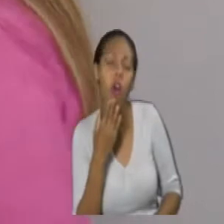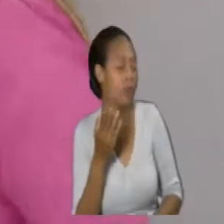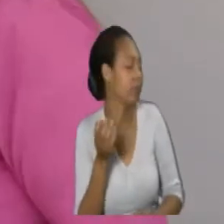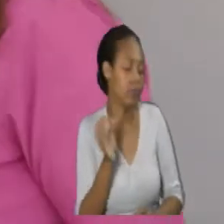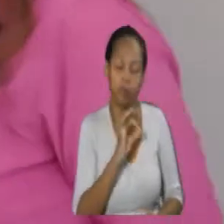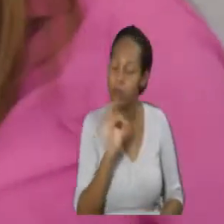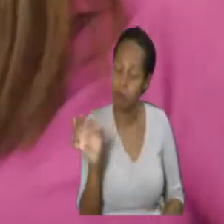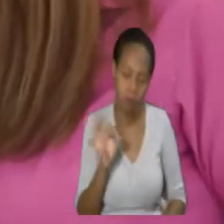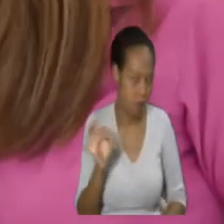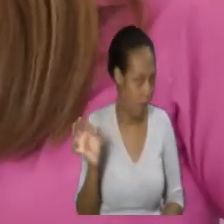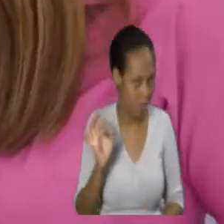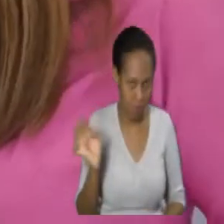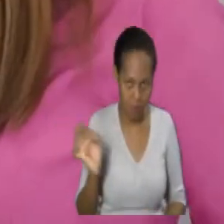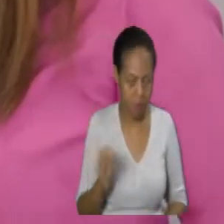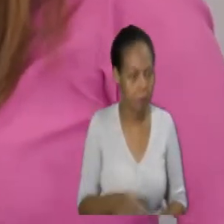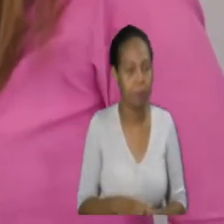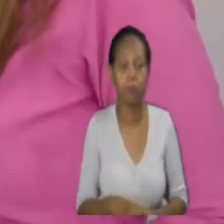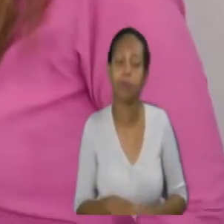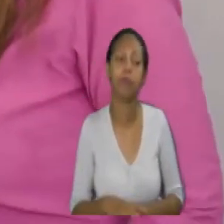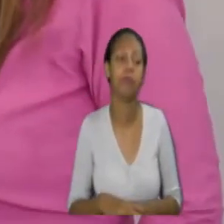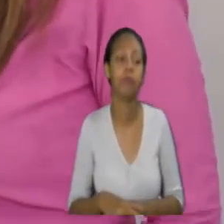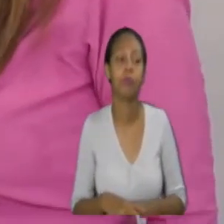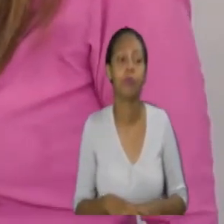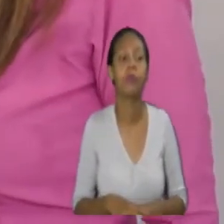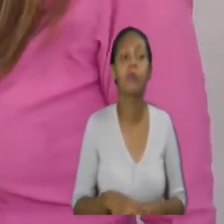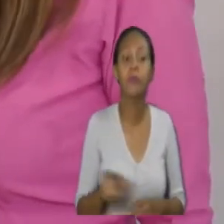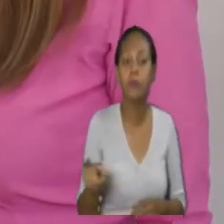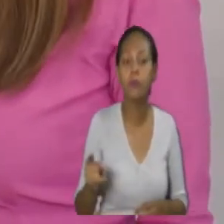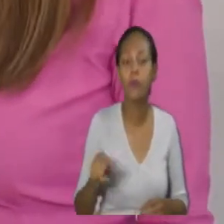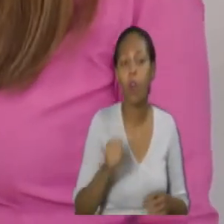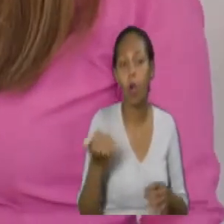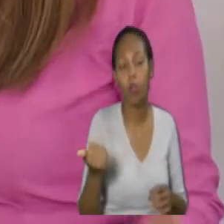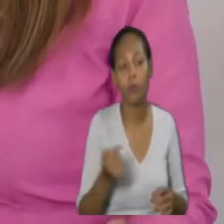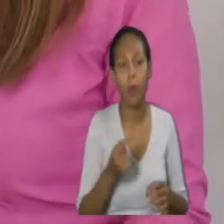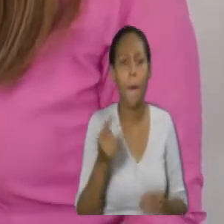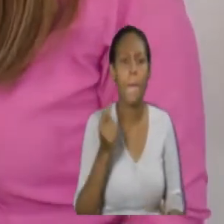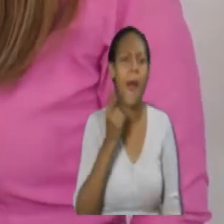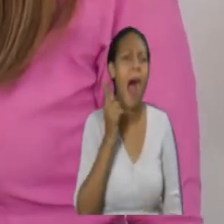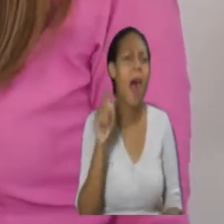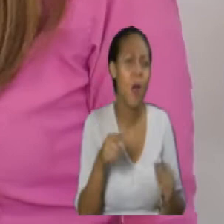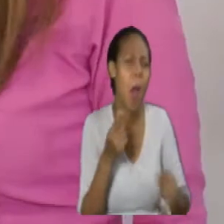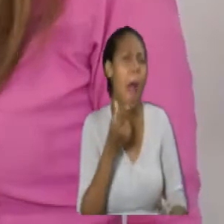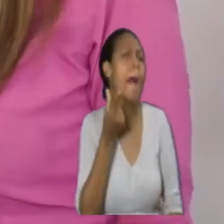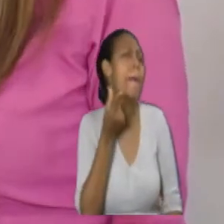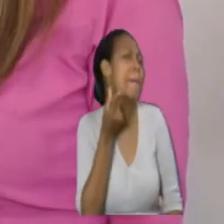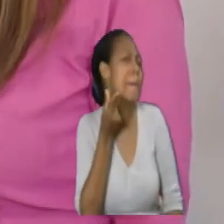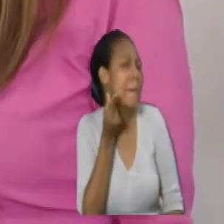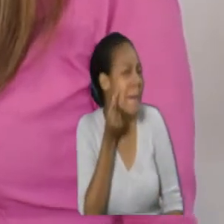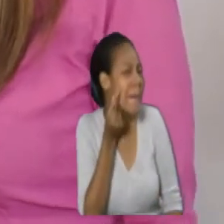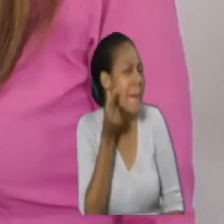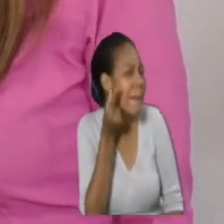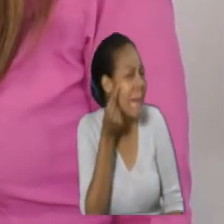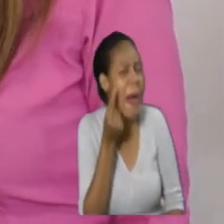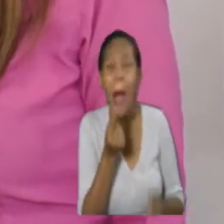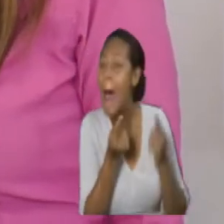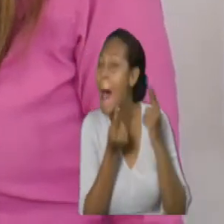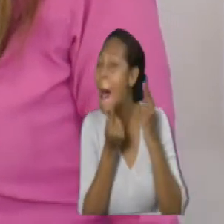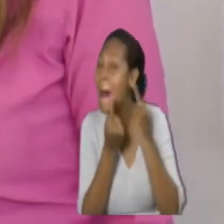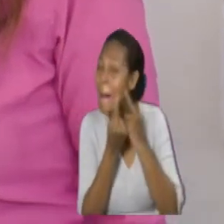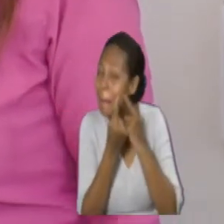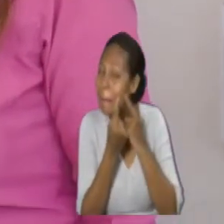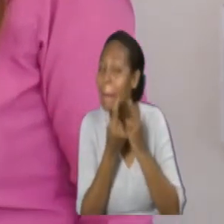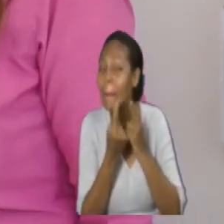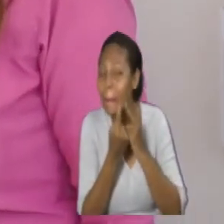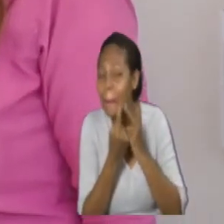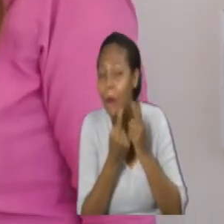Un tratamiento que tenemos para el acné, que son los Cinder Scrub con las ciclinas. Esas dos cositas lo